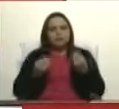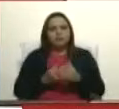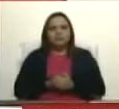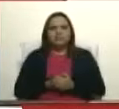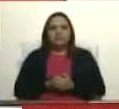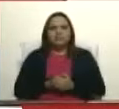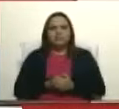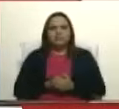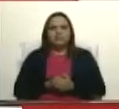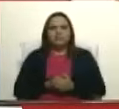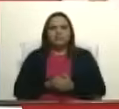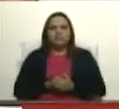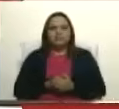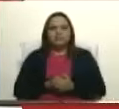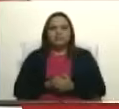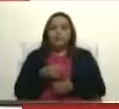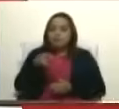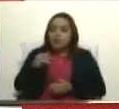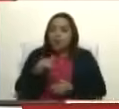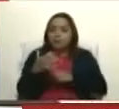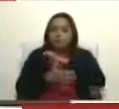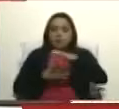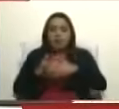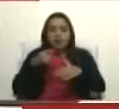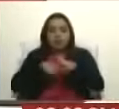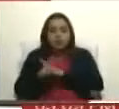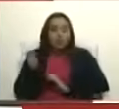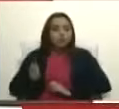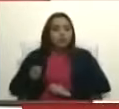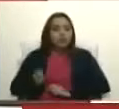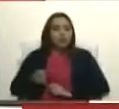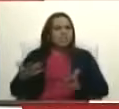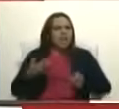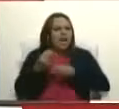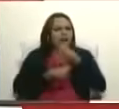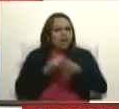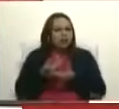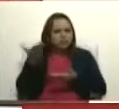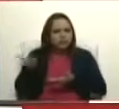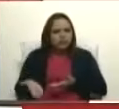eso. Si usted tiene un problema en un tribunal, ¿qué hace usted?